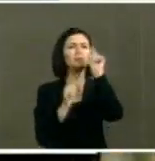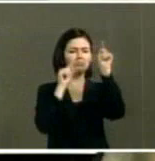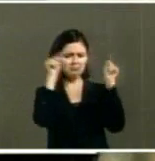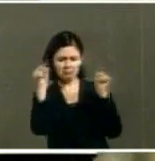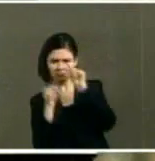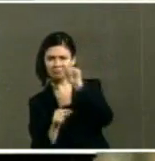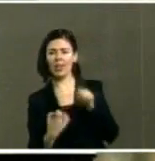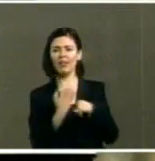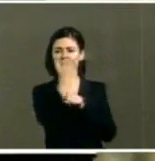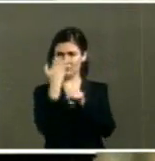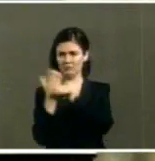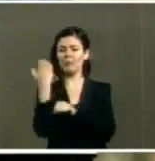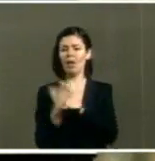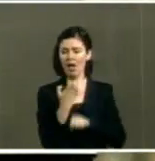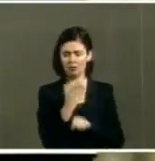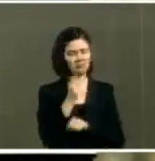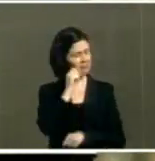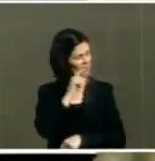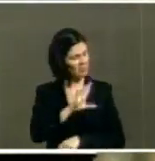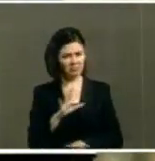Mexicana.